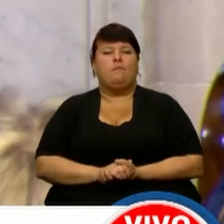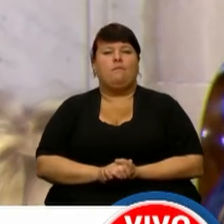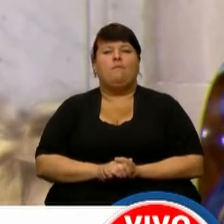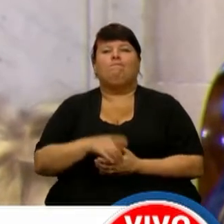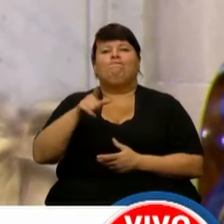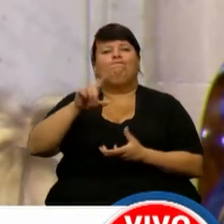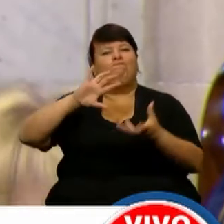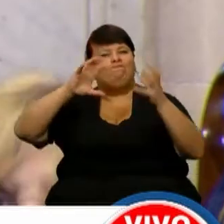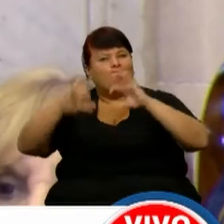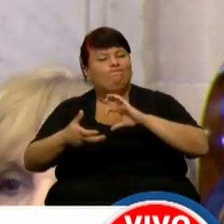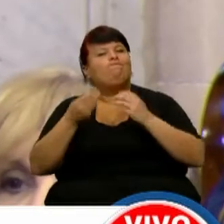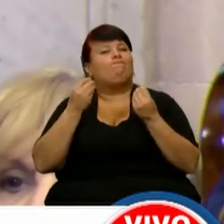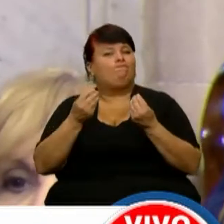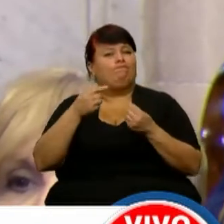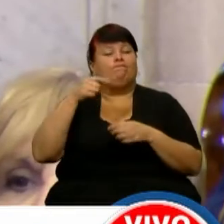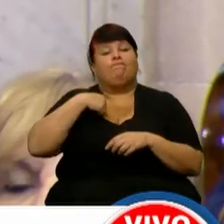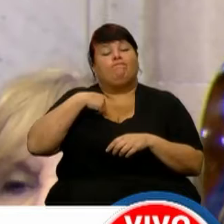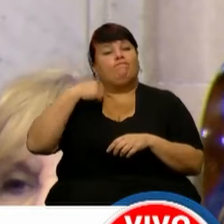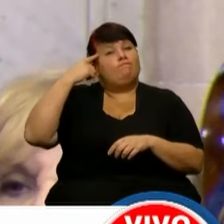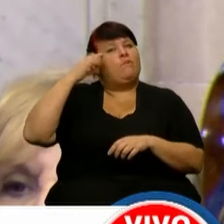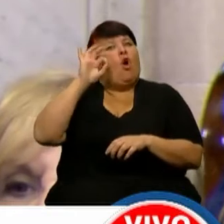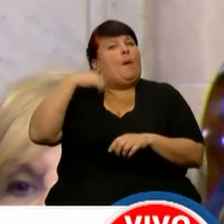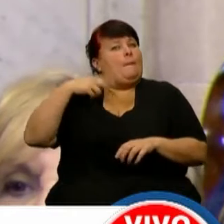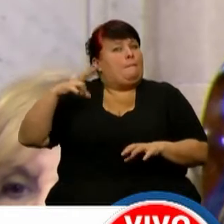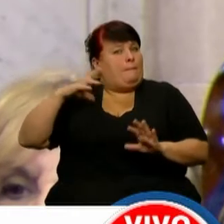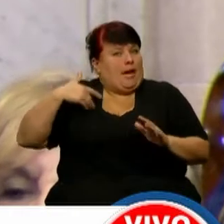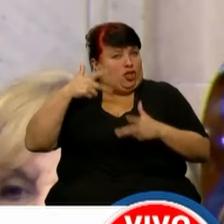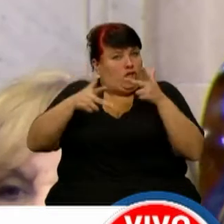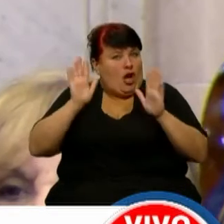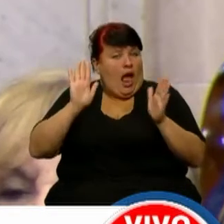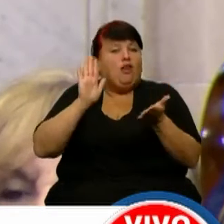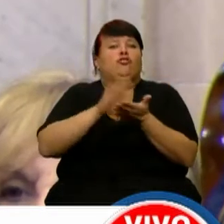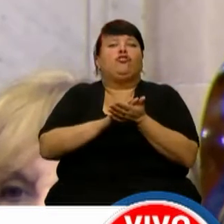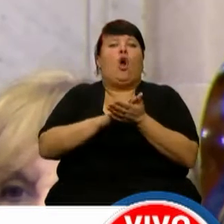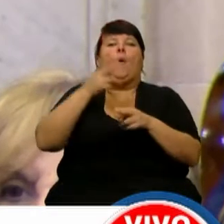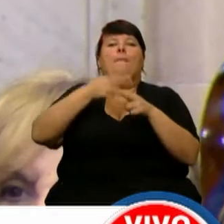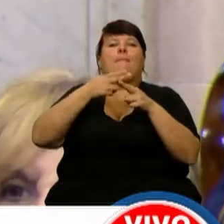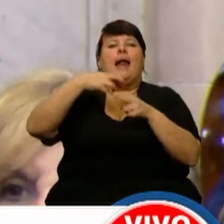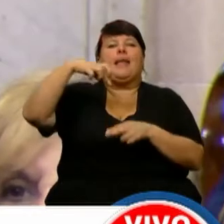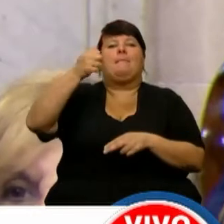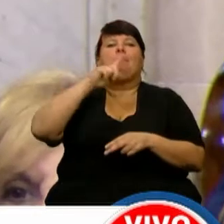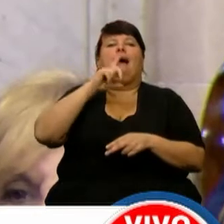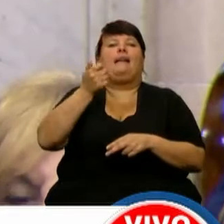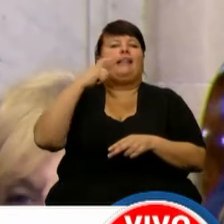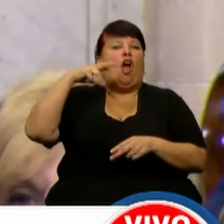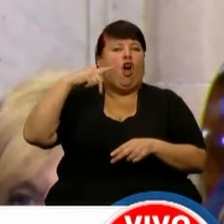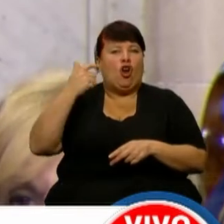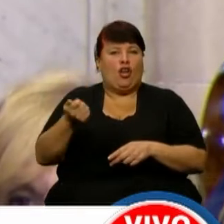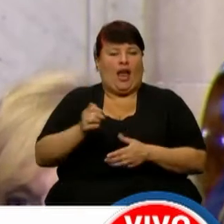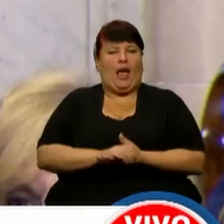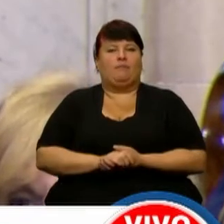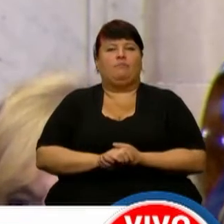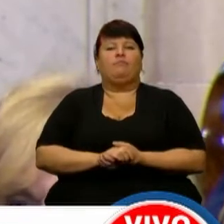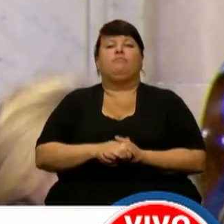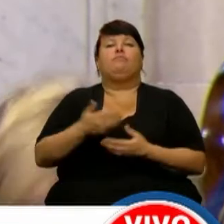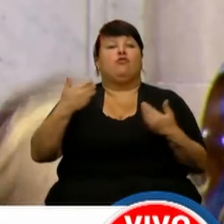se ve perjudicada, y esto es una apreciación muy personal, por el denominado Parque Patagonia, que